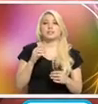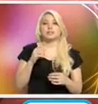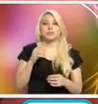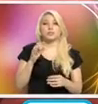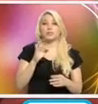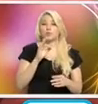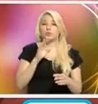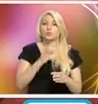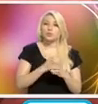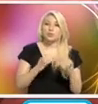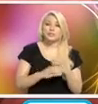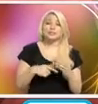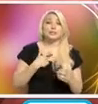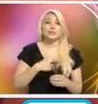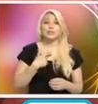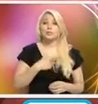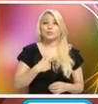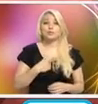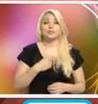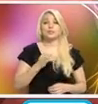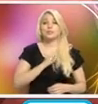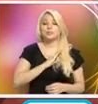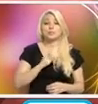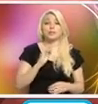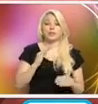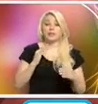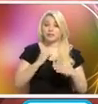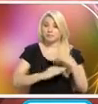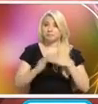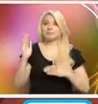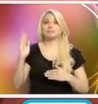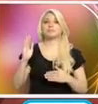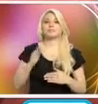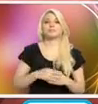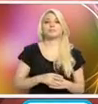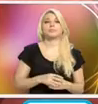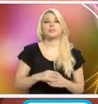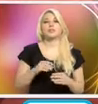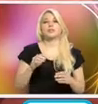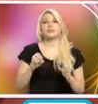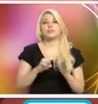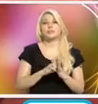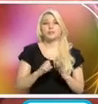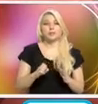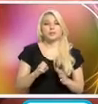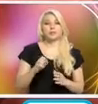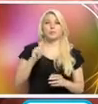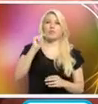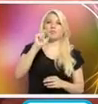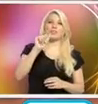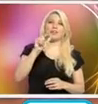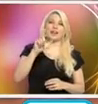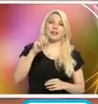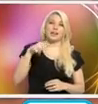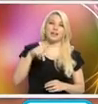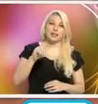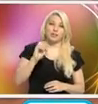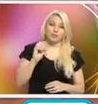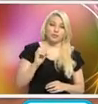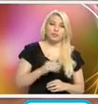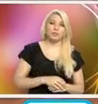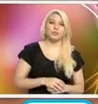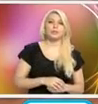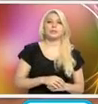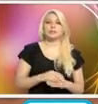dándole el 90% de posibilidad de que en su vida ese muchacho sea exitoso. Hay gente que de pronto espera que el adolescente ya tenga definida la carrera, ya